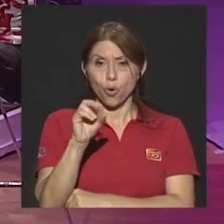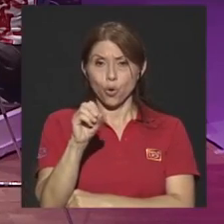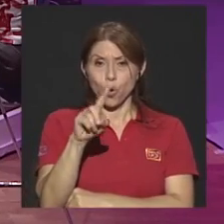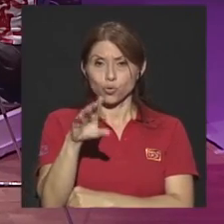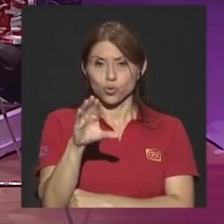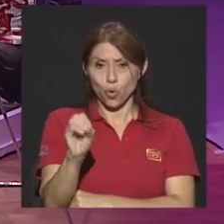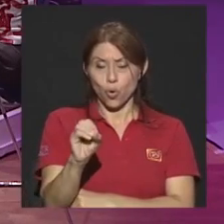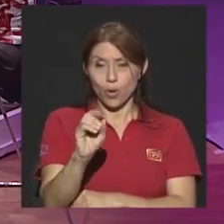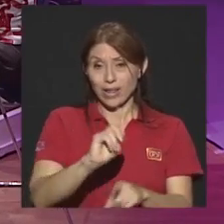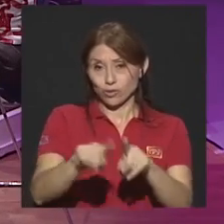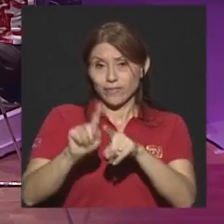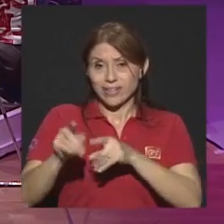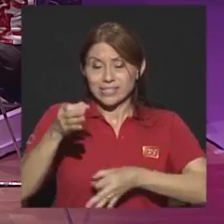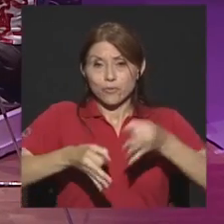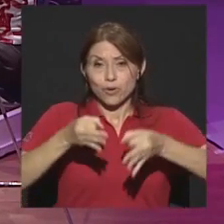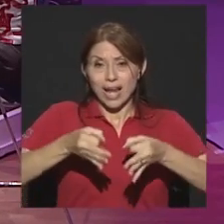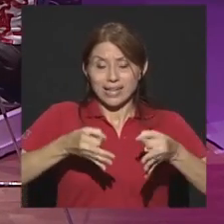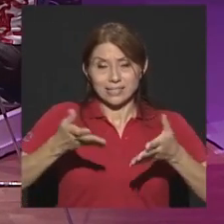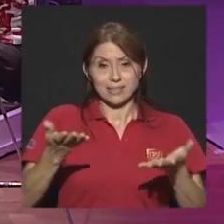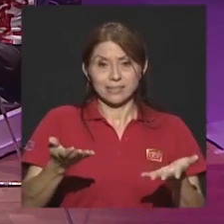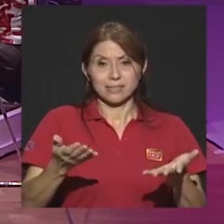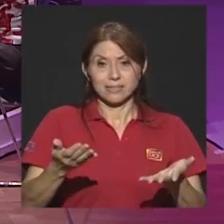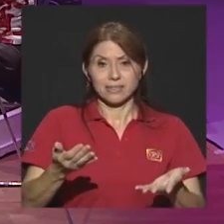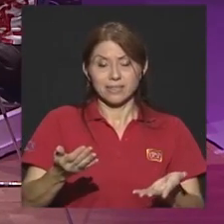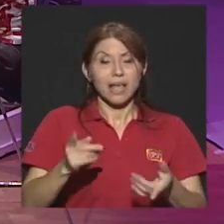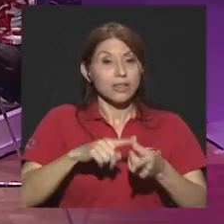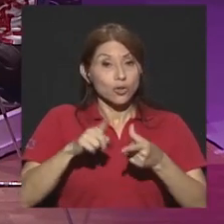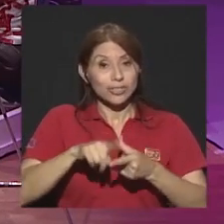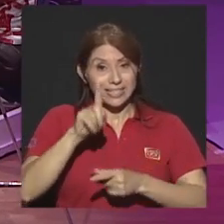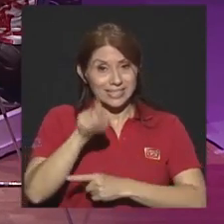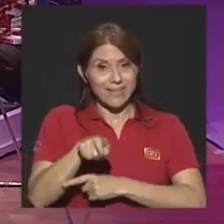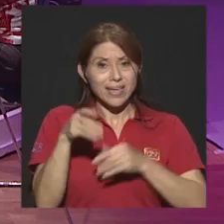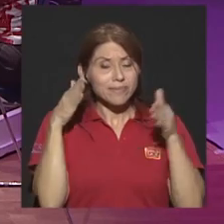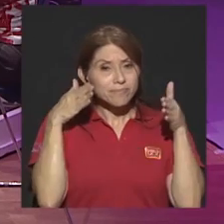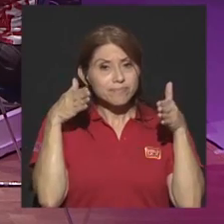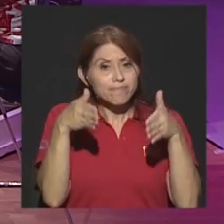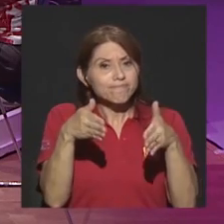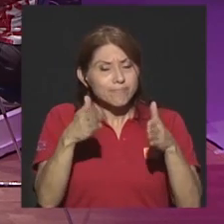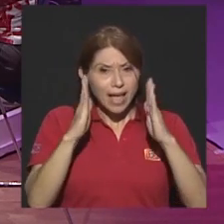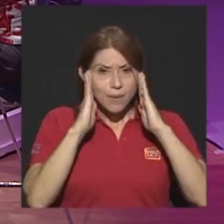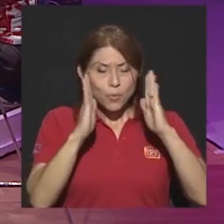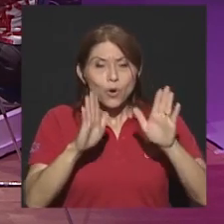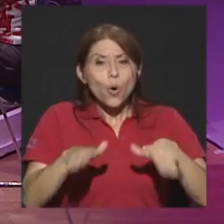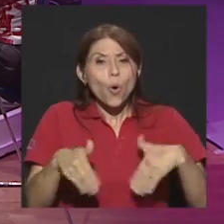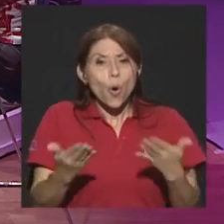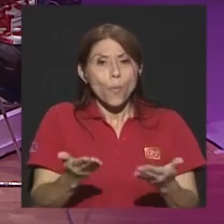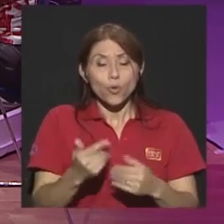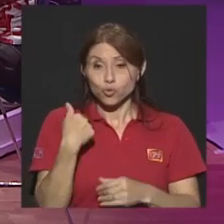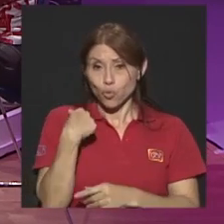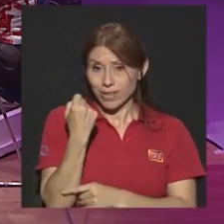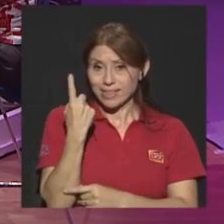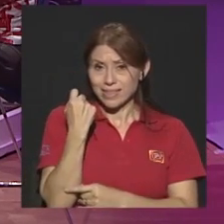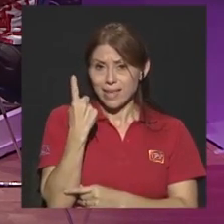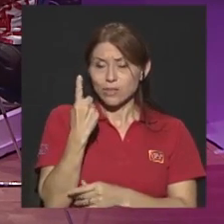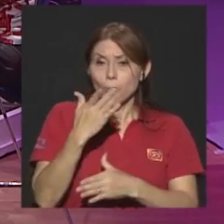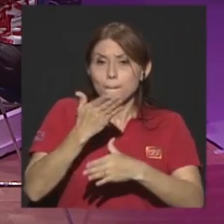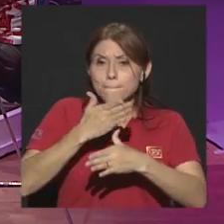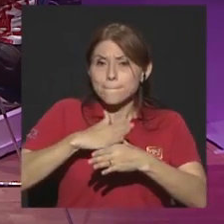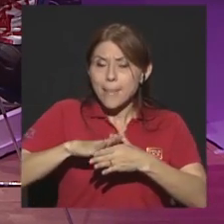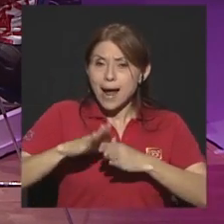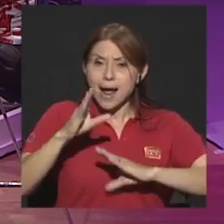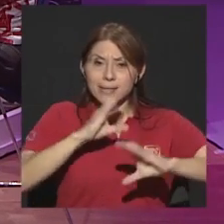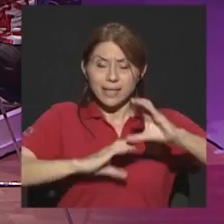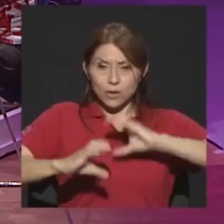cómo lo abordás, desde dónde, porque yo entiendo que se tiene que parte del comercio, por decirlo así, de la